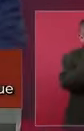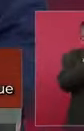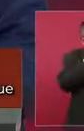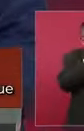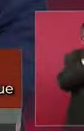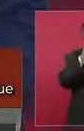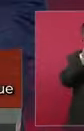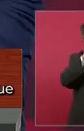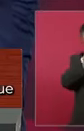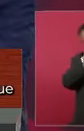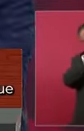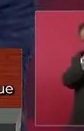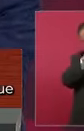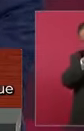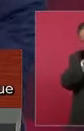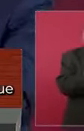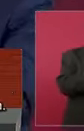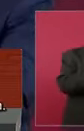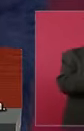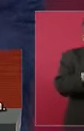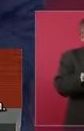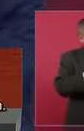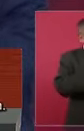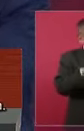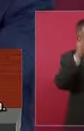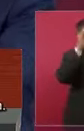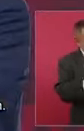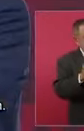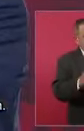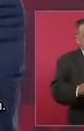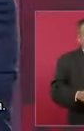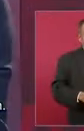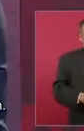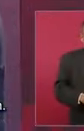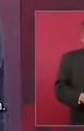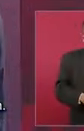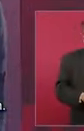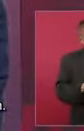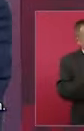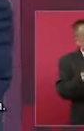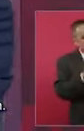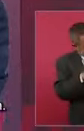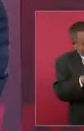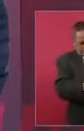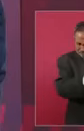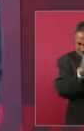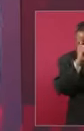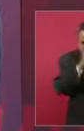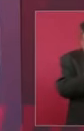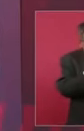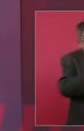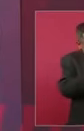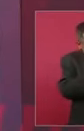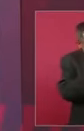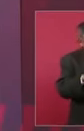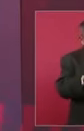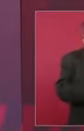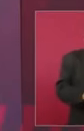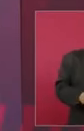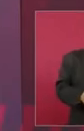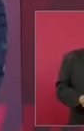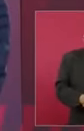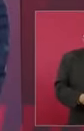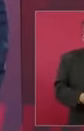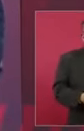conservadores, pero que defiendan un proyecto por lo que creen, porque si no es